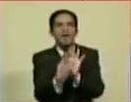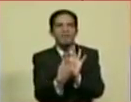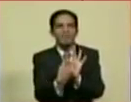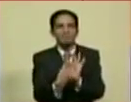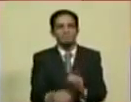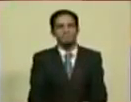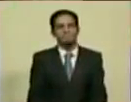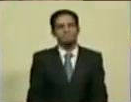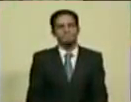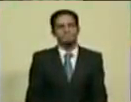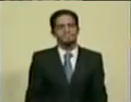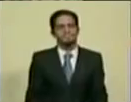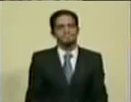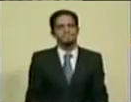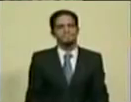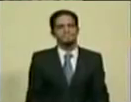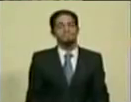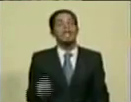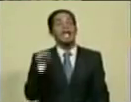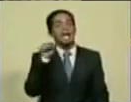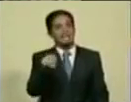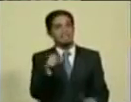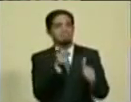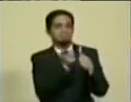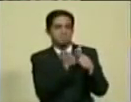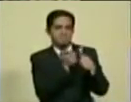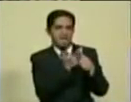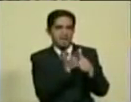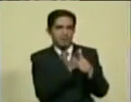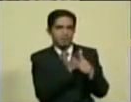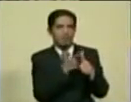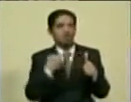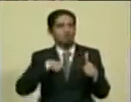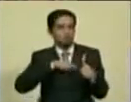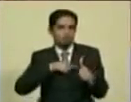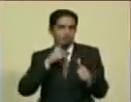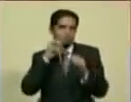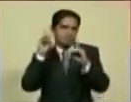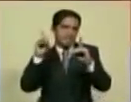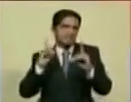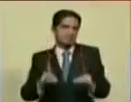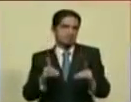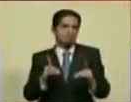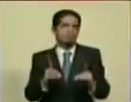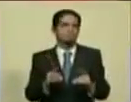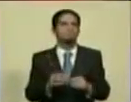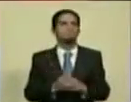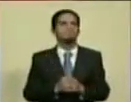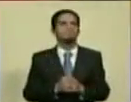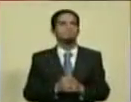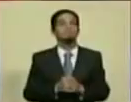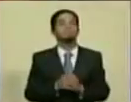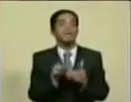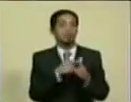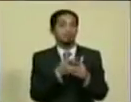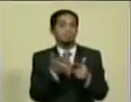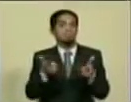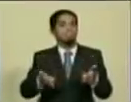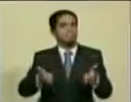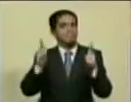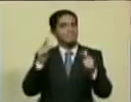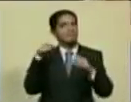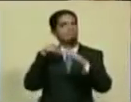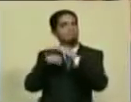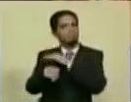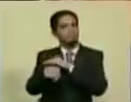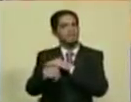convertible. Esa sería la primera medida que vamos a adoptar y permitir al mercado cambiario el